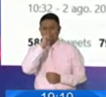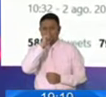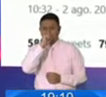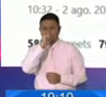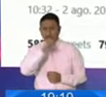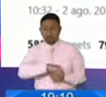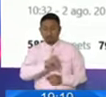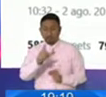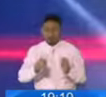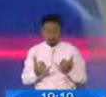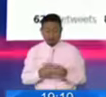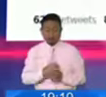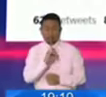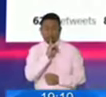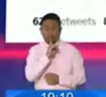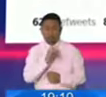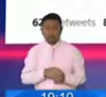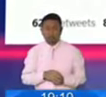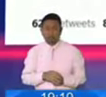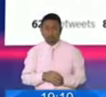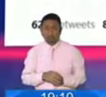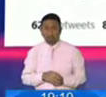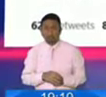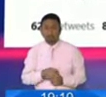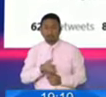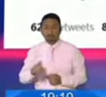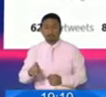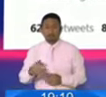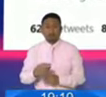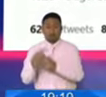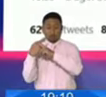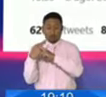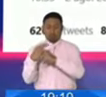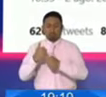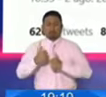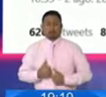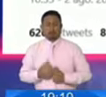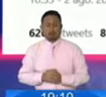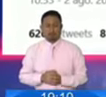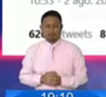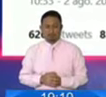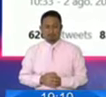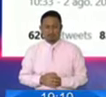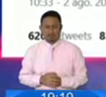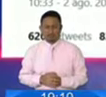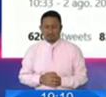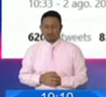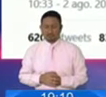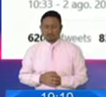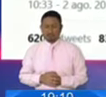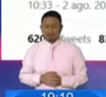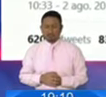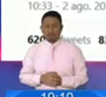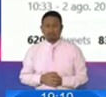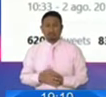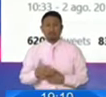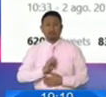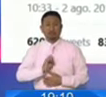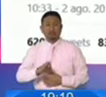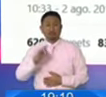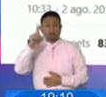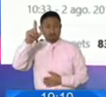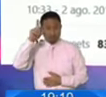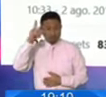mutis por el foro. Están bien instalados en sus cargos, pese a las inconsecuencias éticas, ideológicas e incluso de